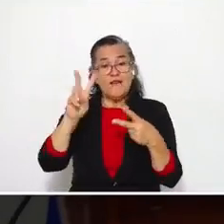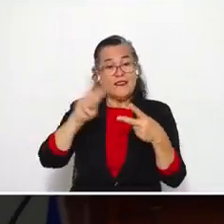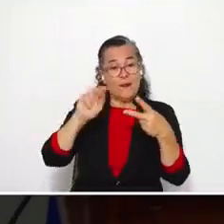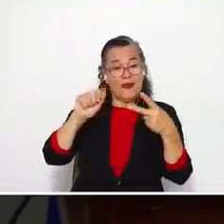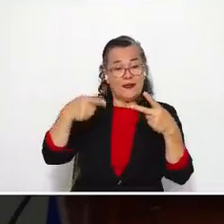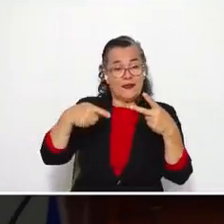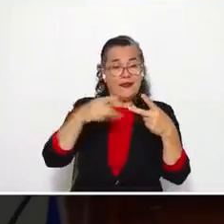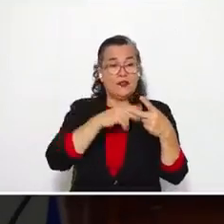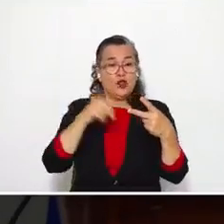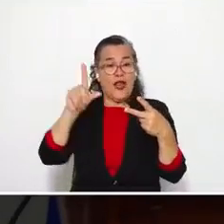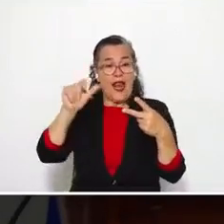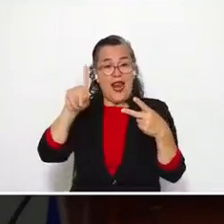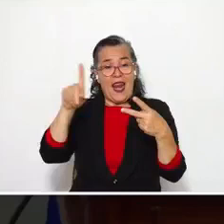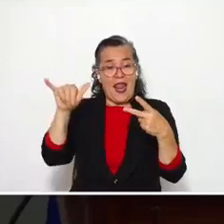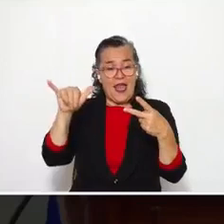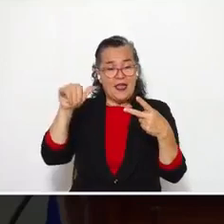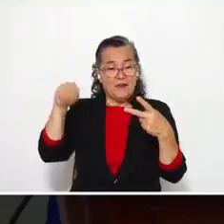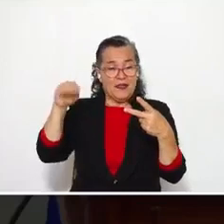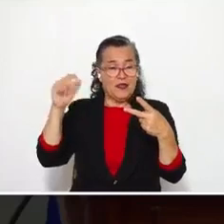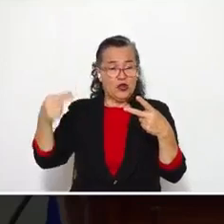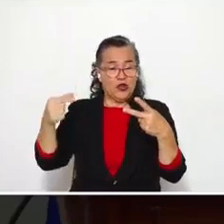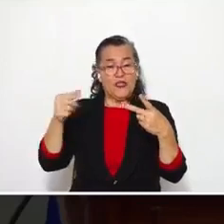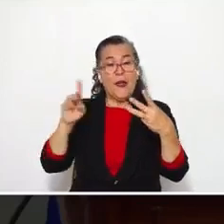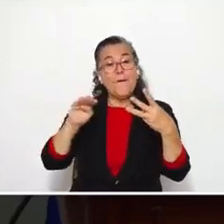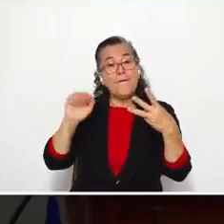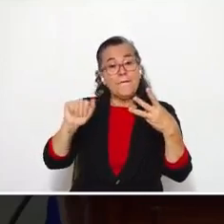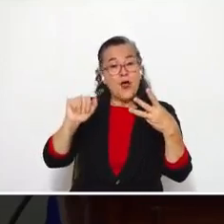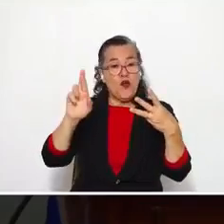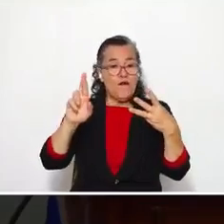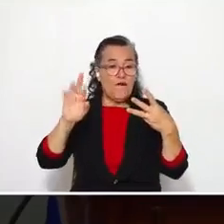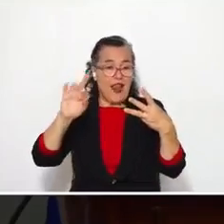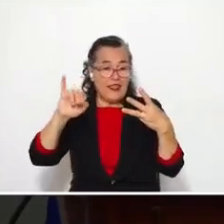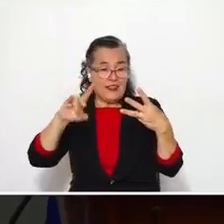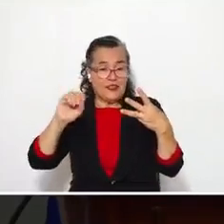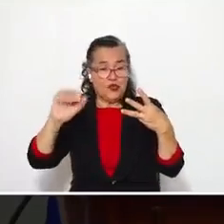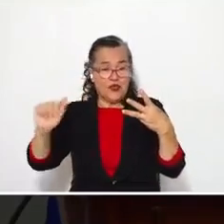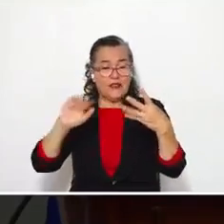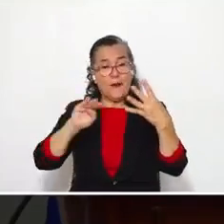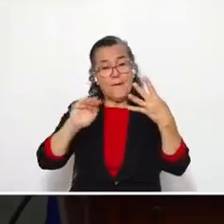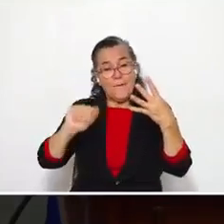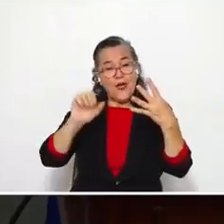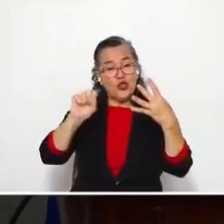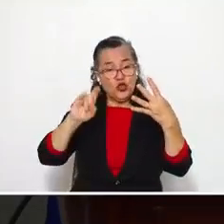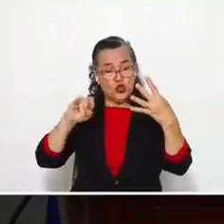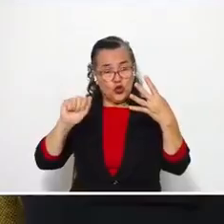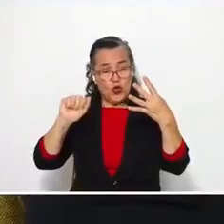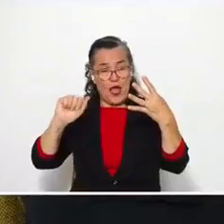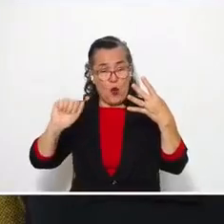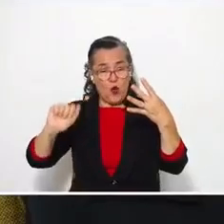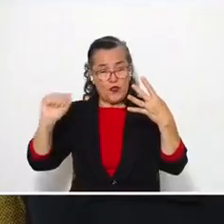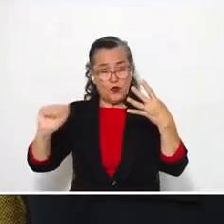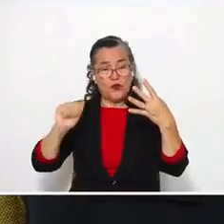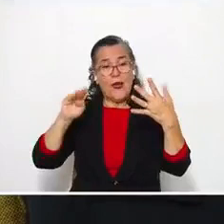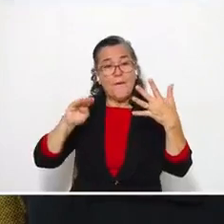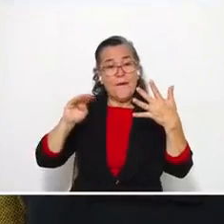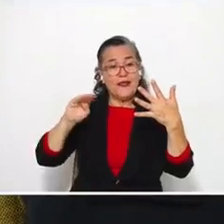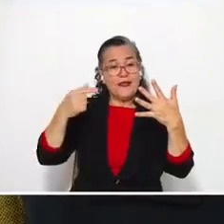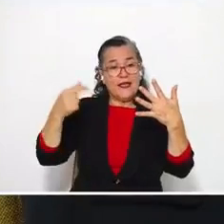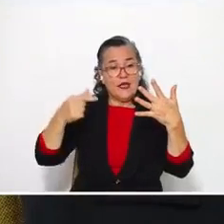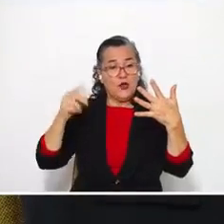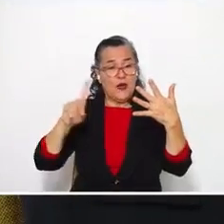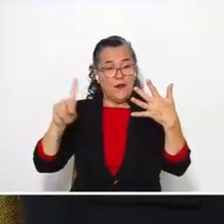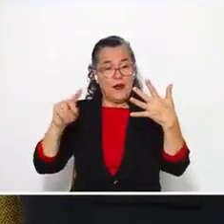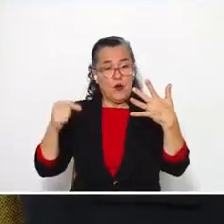vicepresidenta, doctora Lady Meléndez Rodríguez; el máster Francisco Sancho Mora; la máster Sonia Acuña Acuña; el máster Gerardo Mirabel y